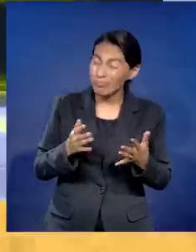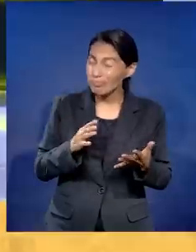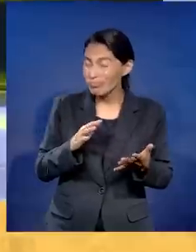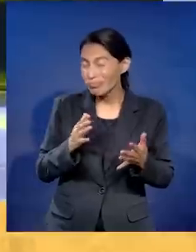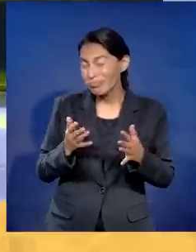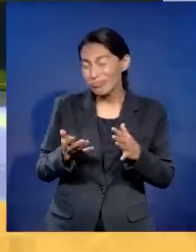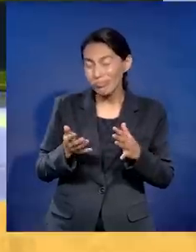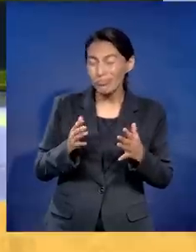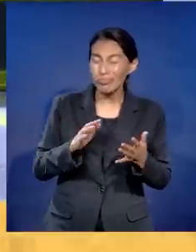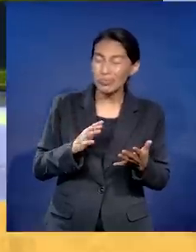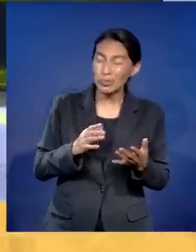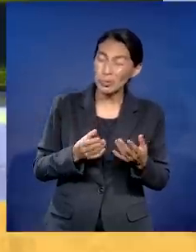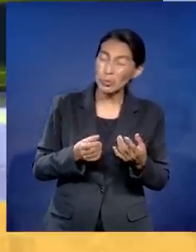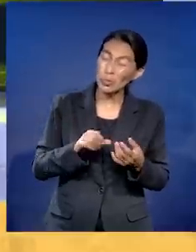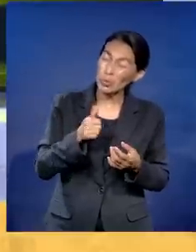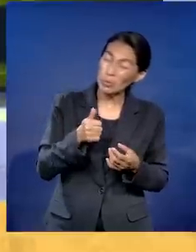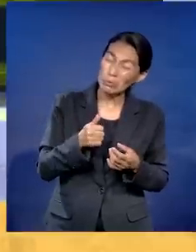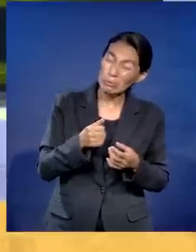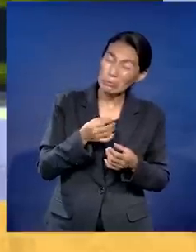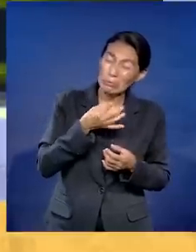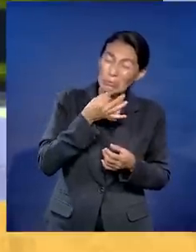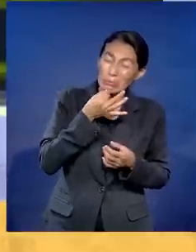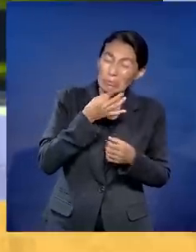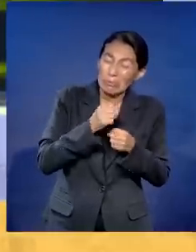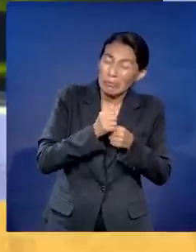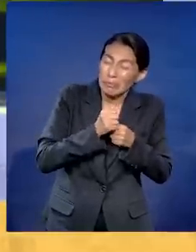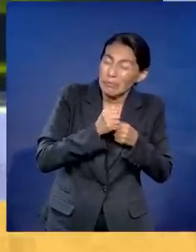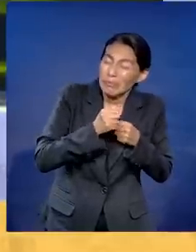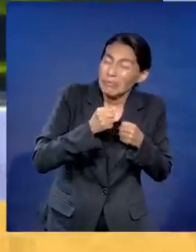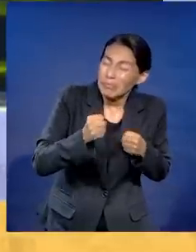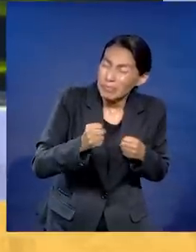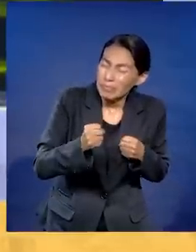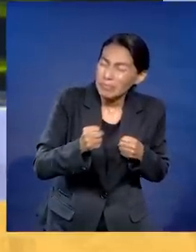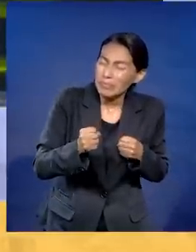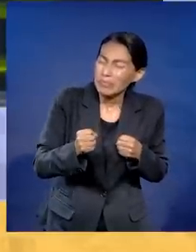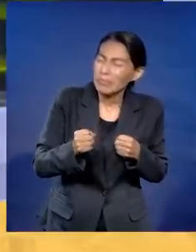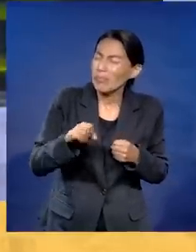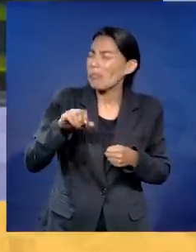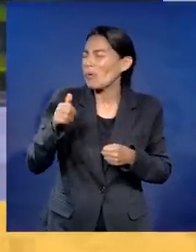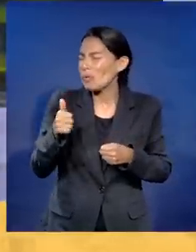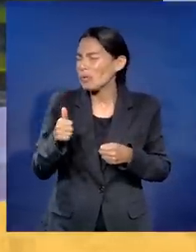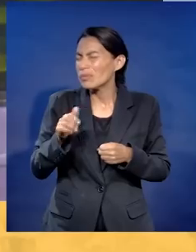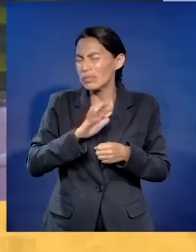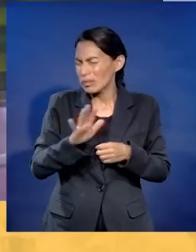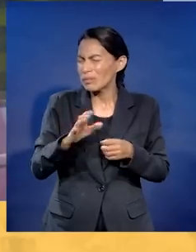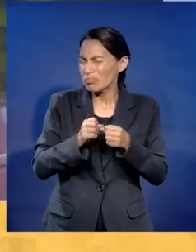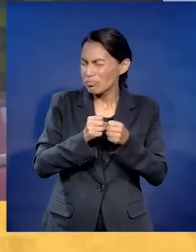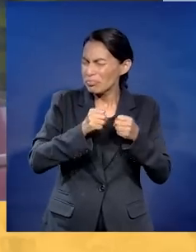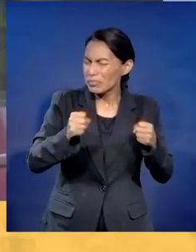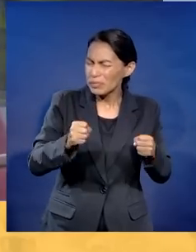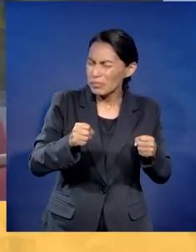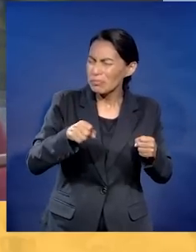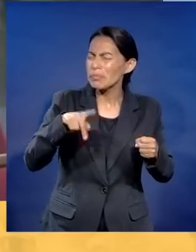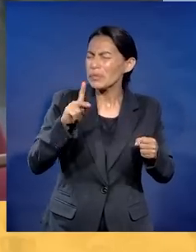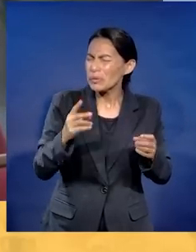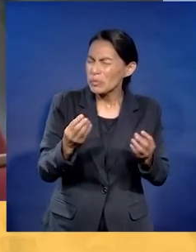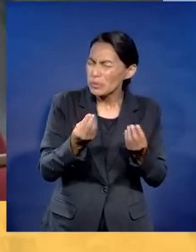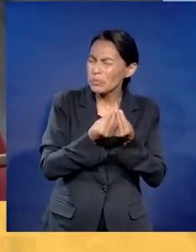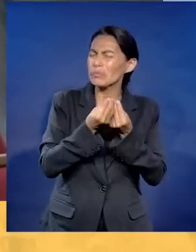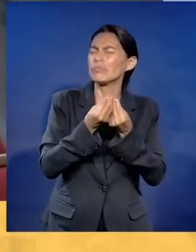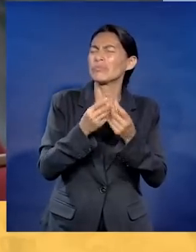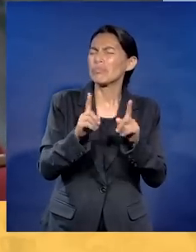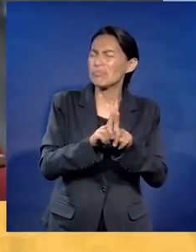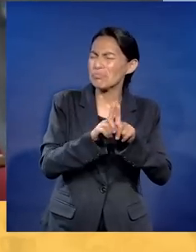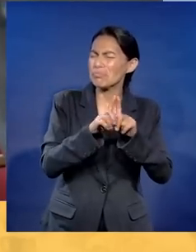algunos muy felices, otros al borde de la separación. Y